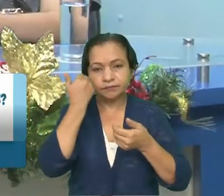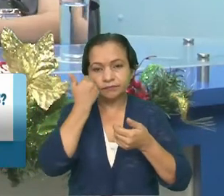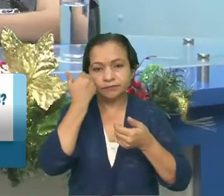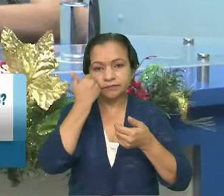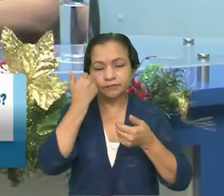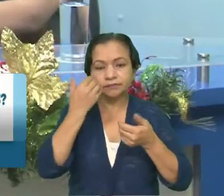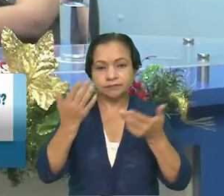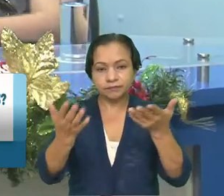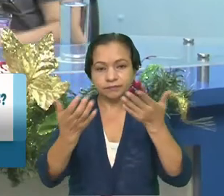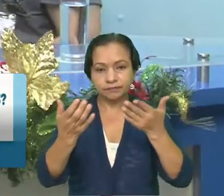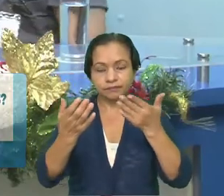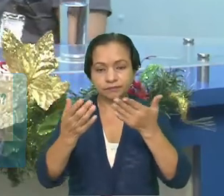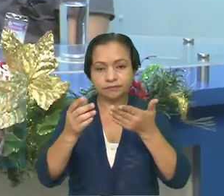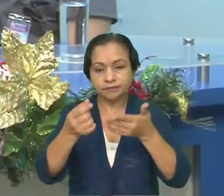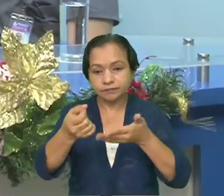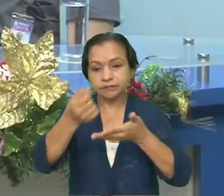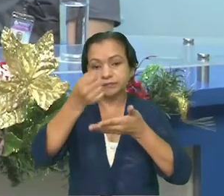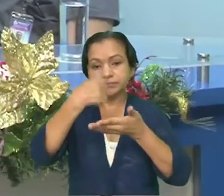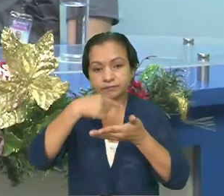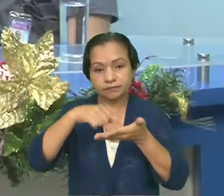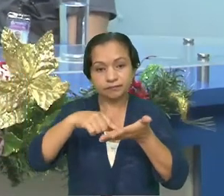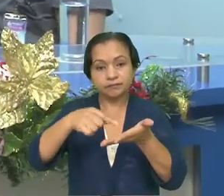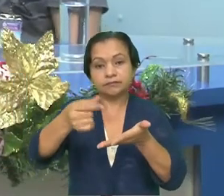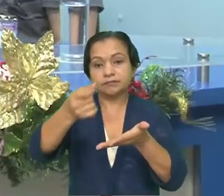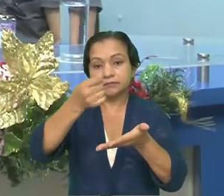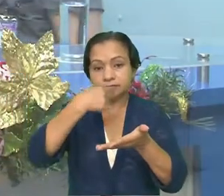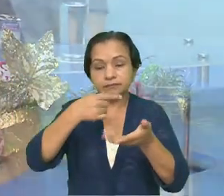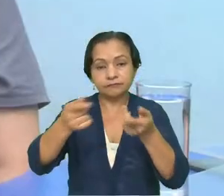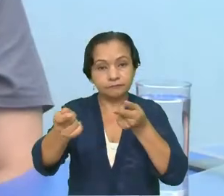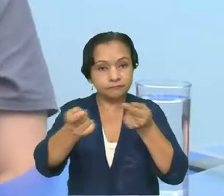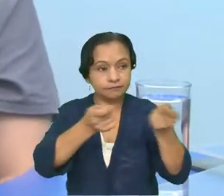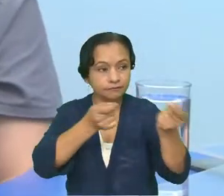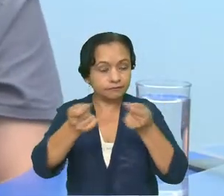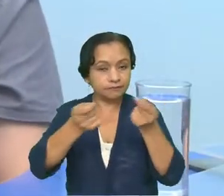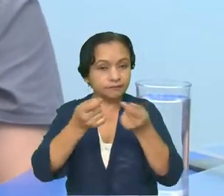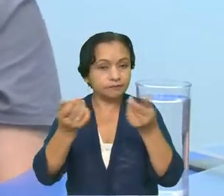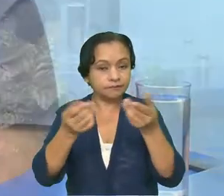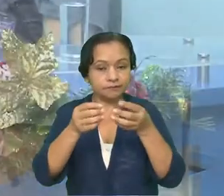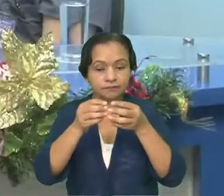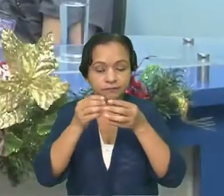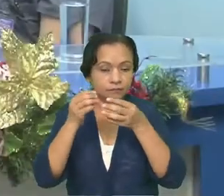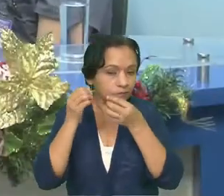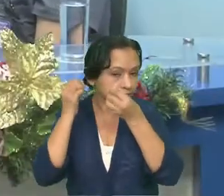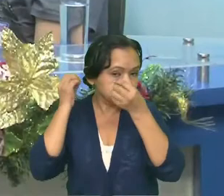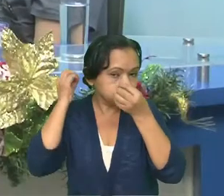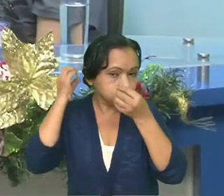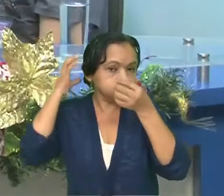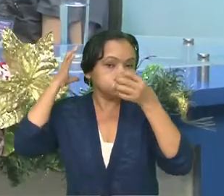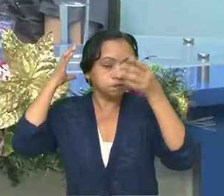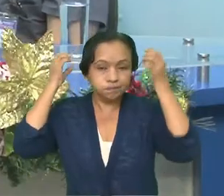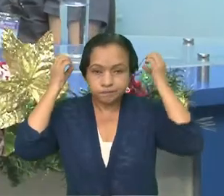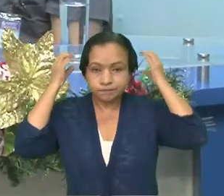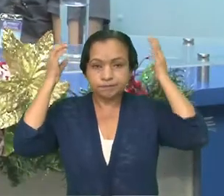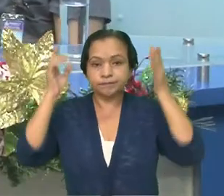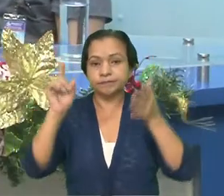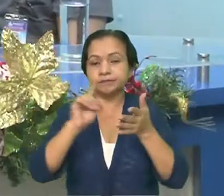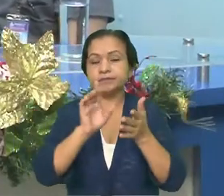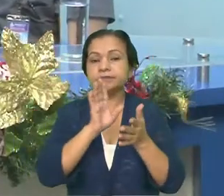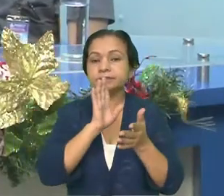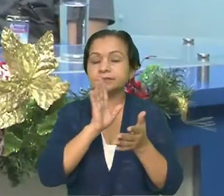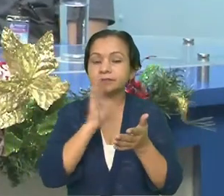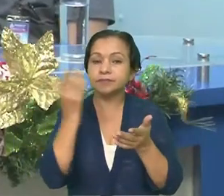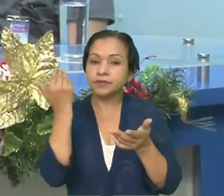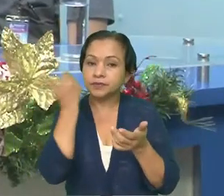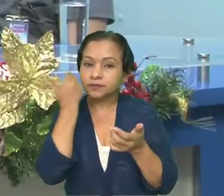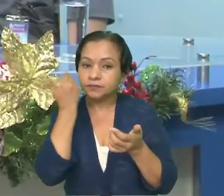que se va a tratar de hacer con el tratamiento es controlar los episodios de inflamación. Preciso, correcto. De acuerdo. Ahora, cuando hablamos de una